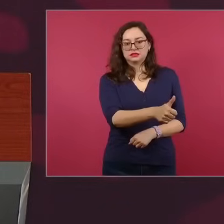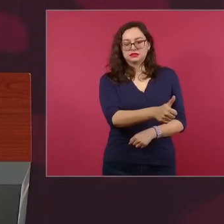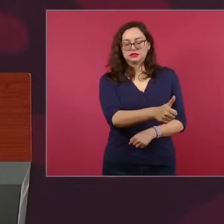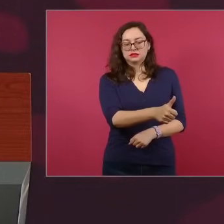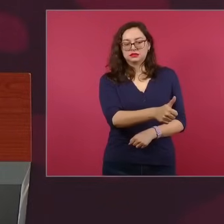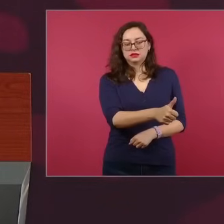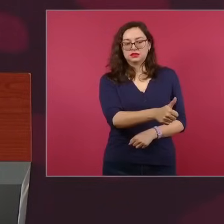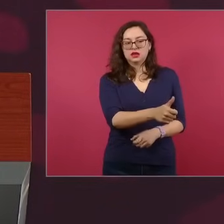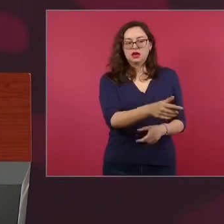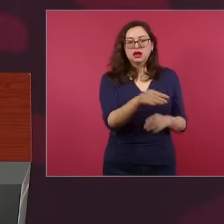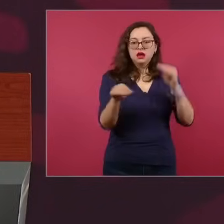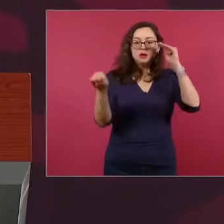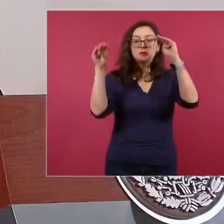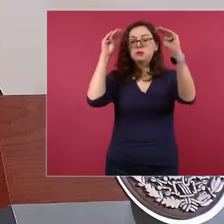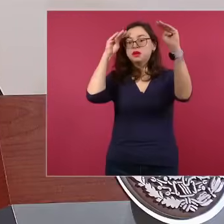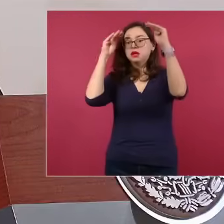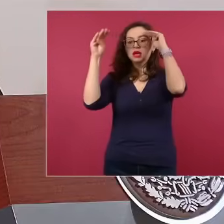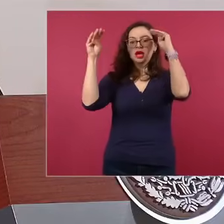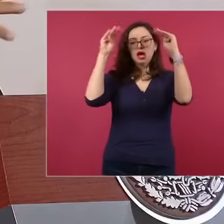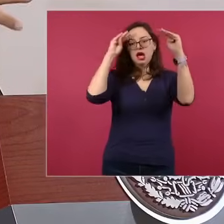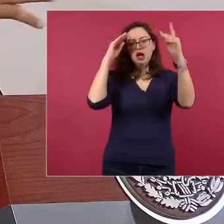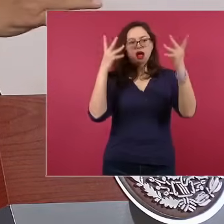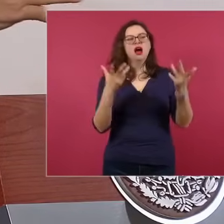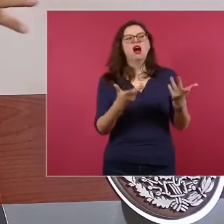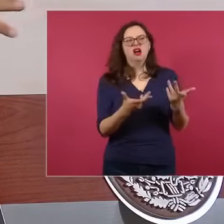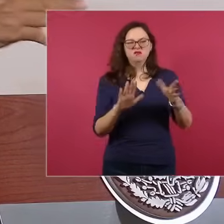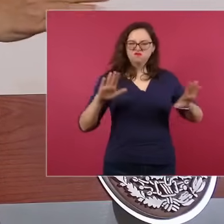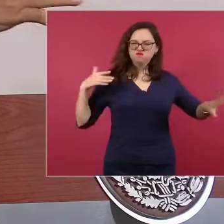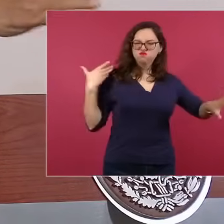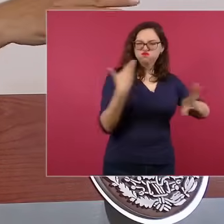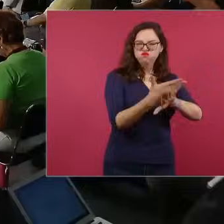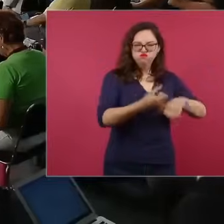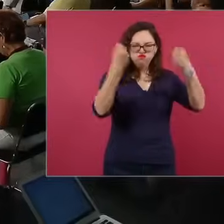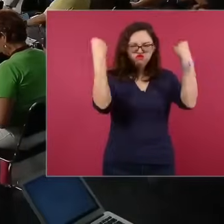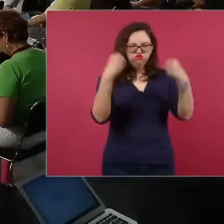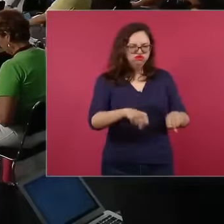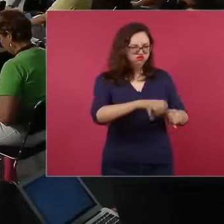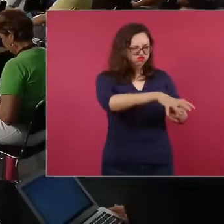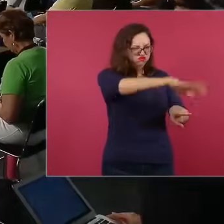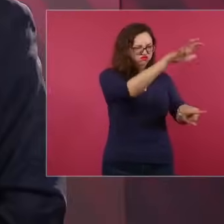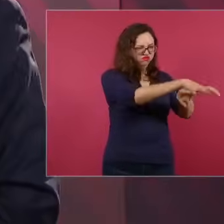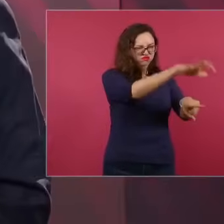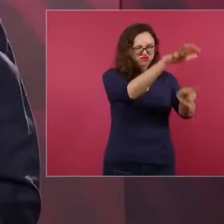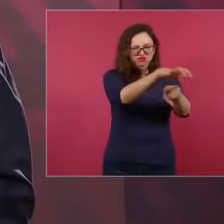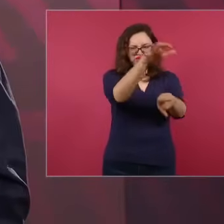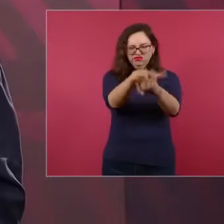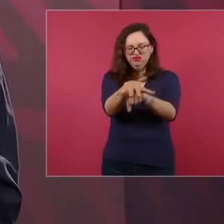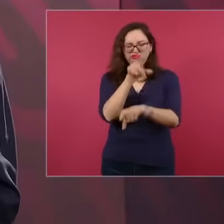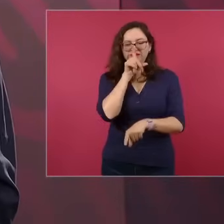recurrir a la represión, al autoritarismo, a la censura. No, no, no, no, no.